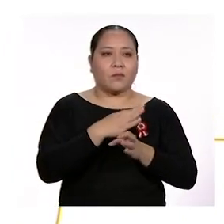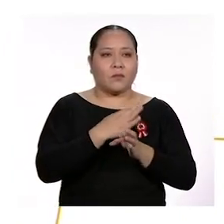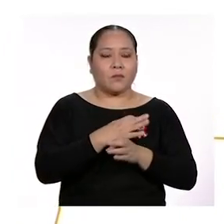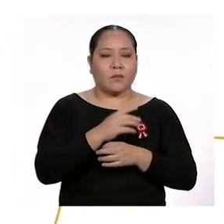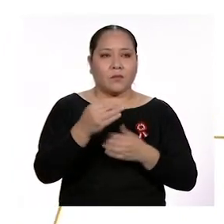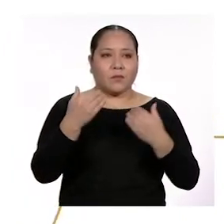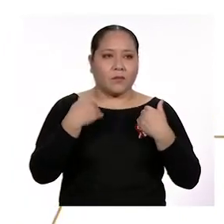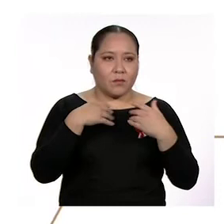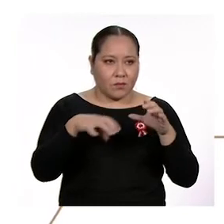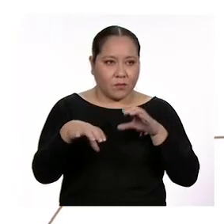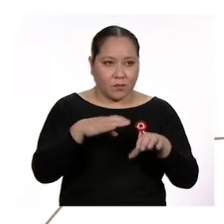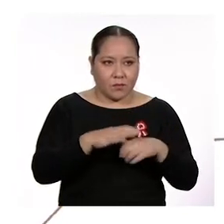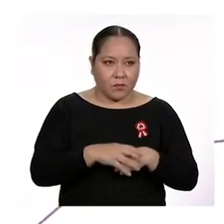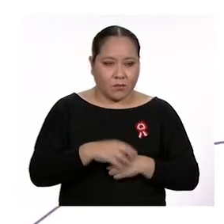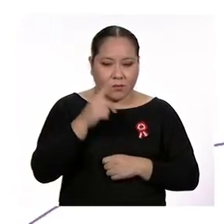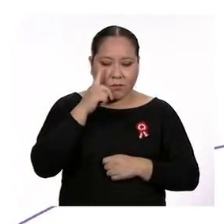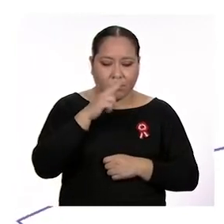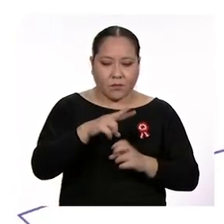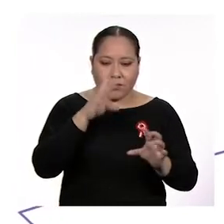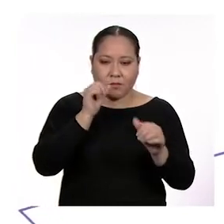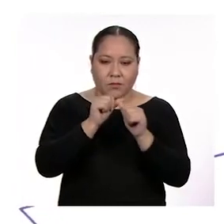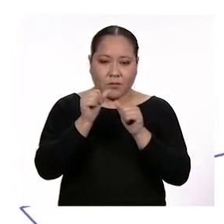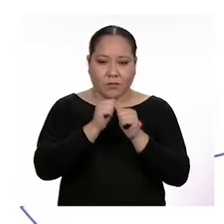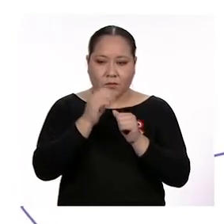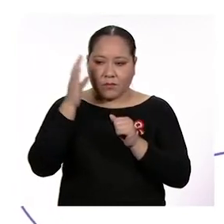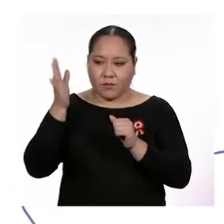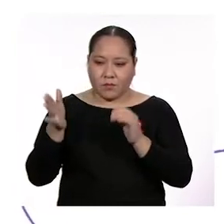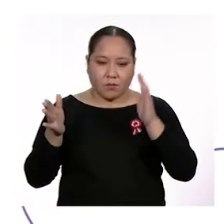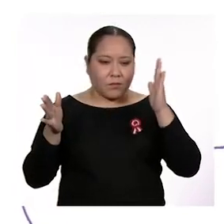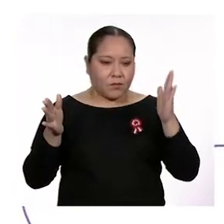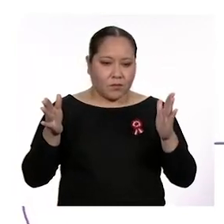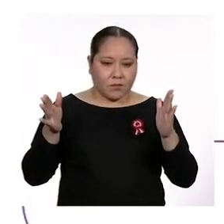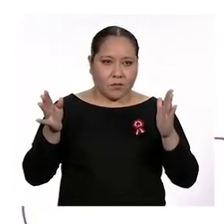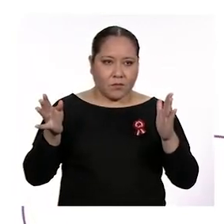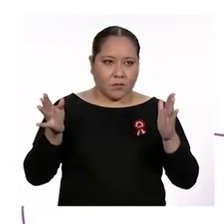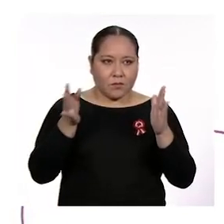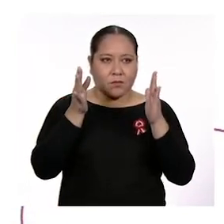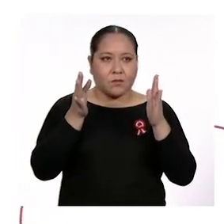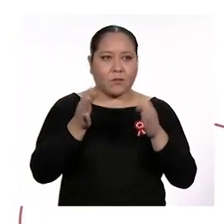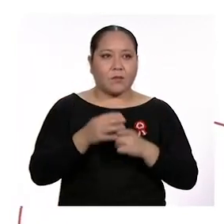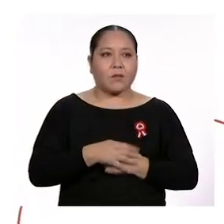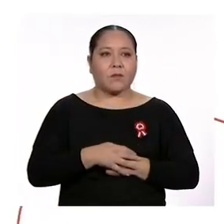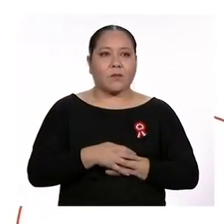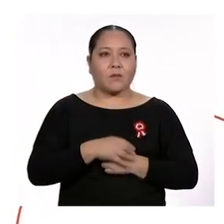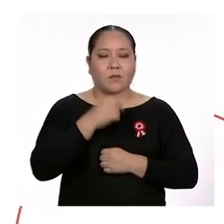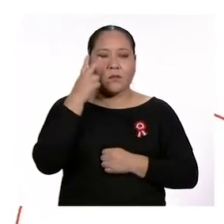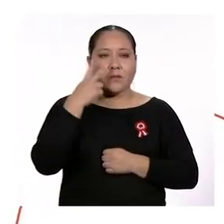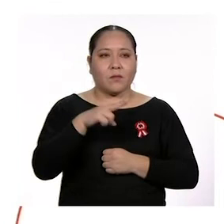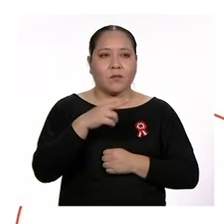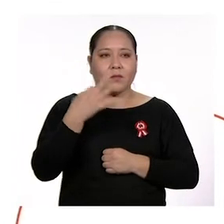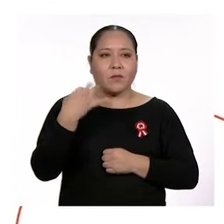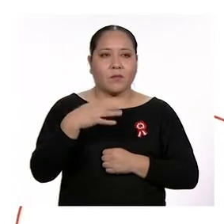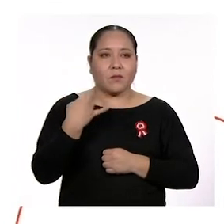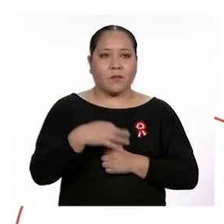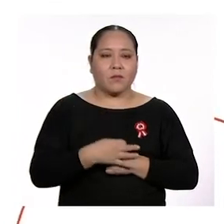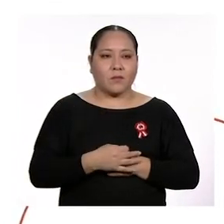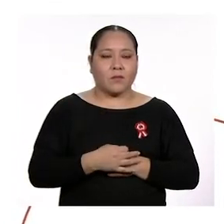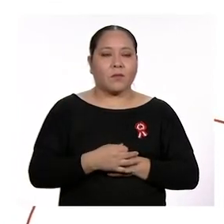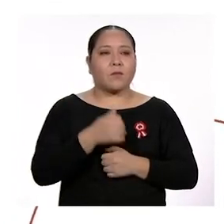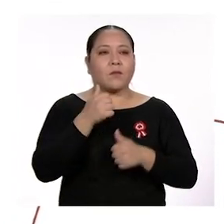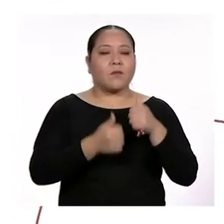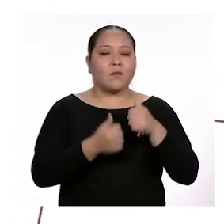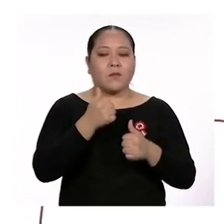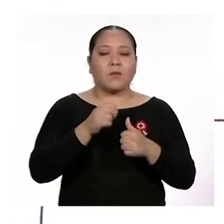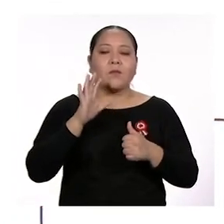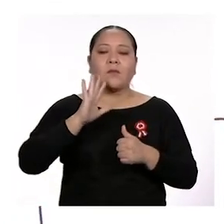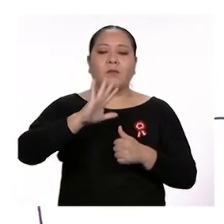debemos hacer es tomar los valores extremos de ambos intervalos, considerando siempre el tipo de intervalo